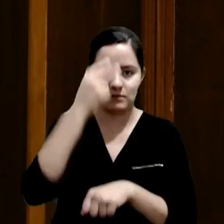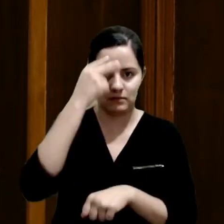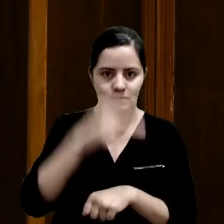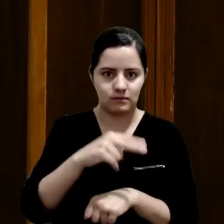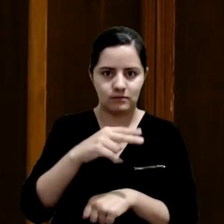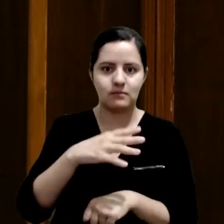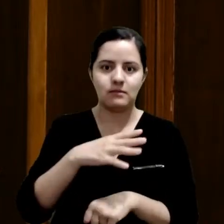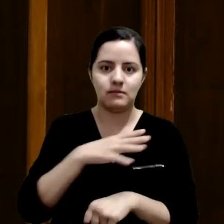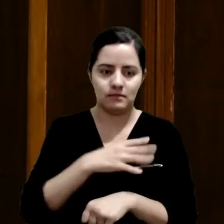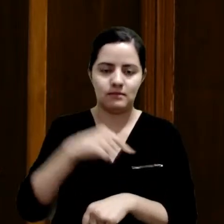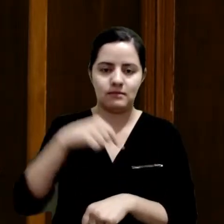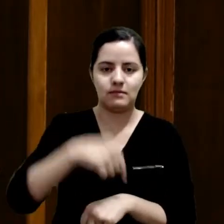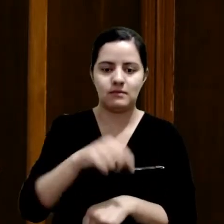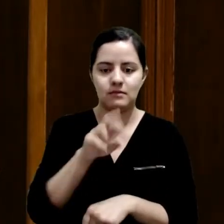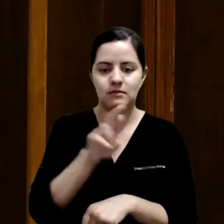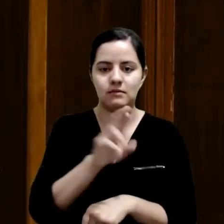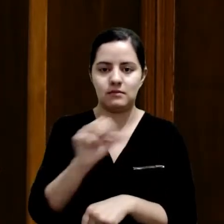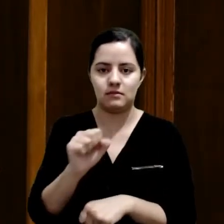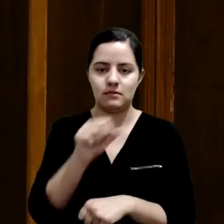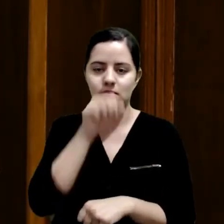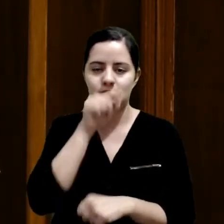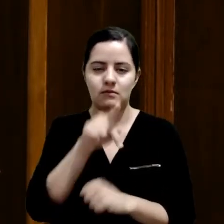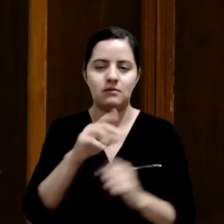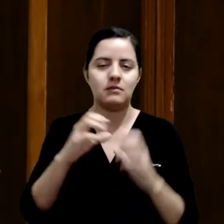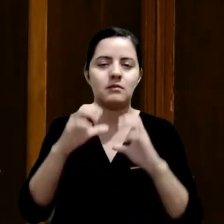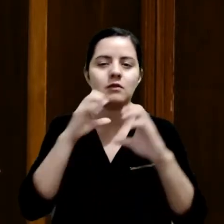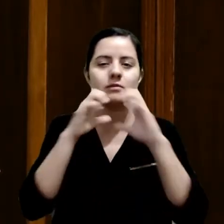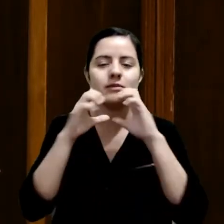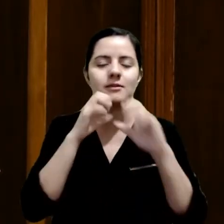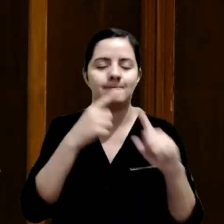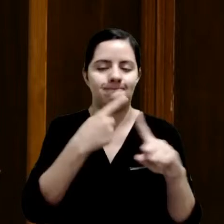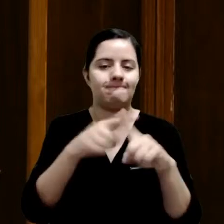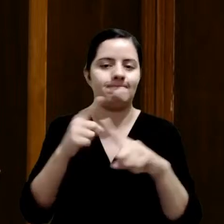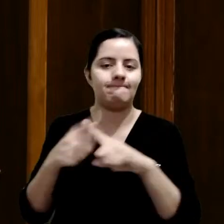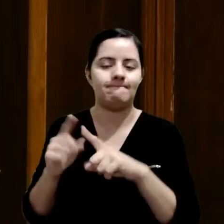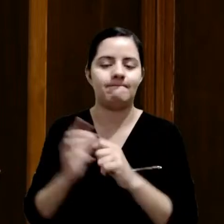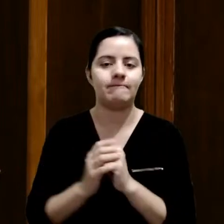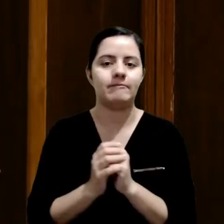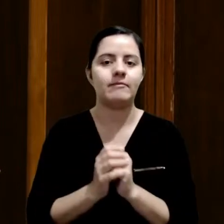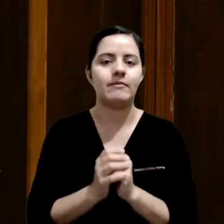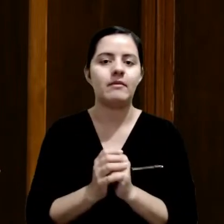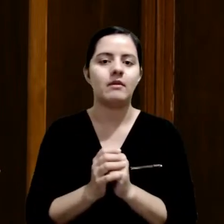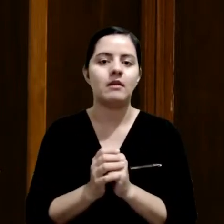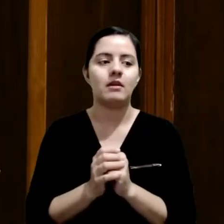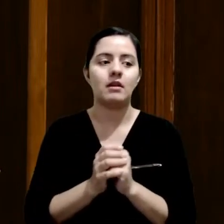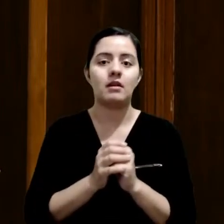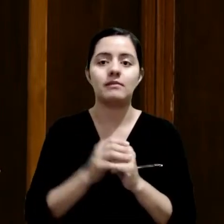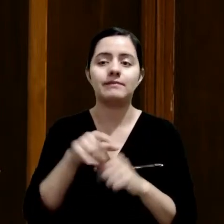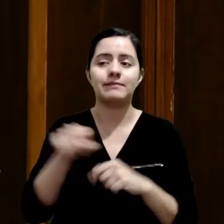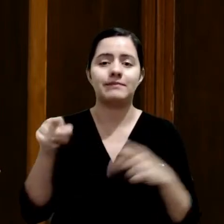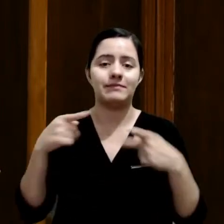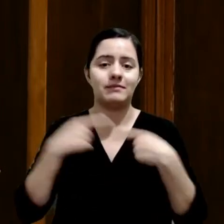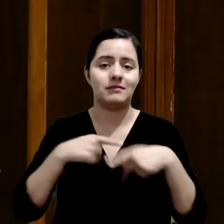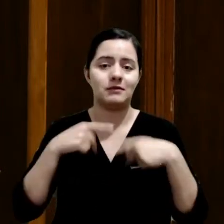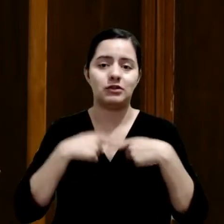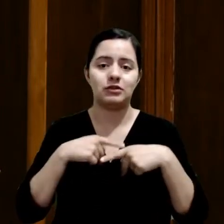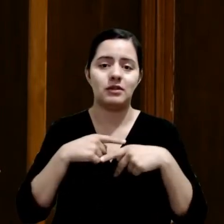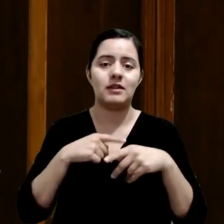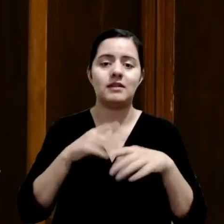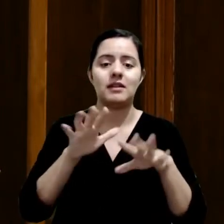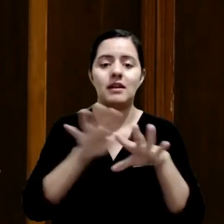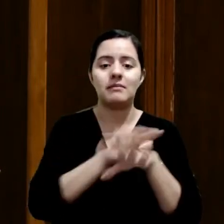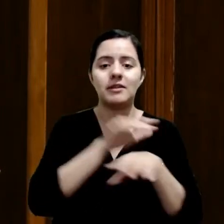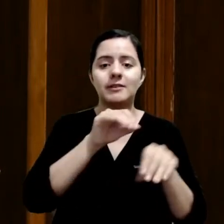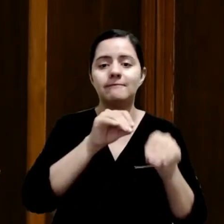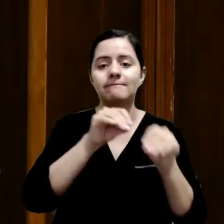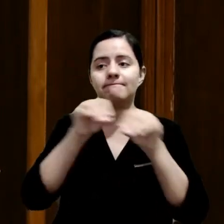través de las redes sociales y a los medios de comunicación. El fenómeno de la migración nos ha acompañado desde